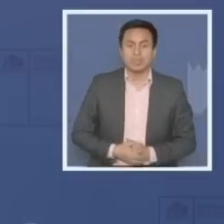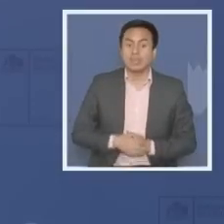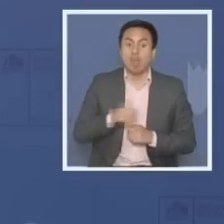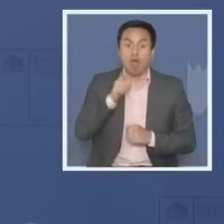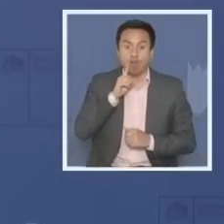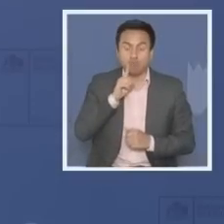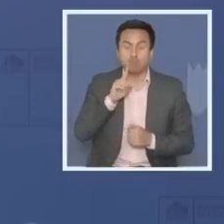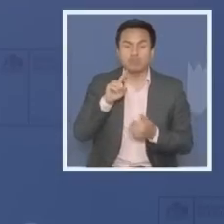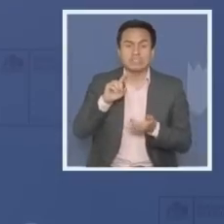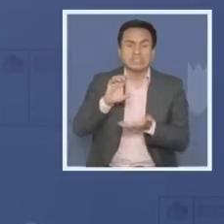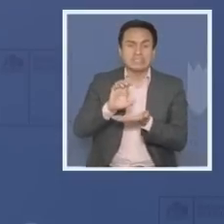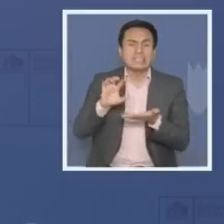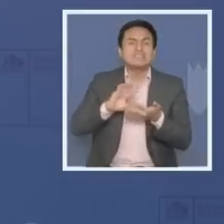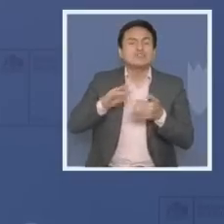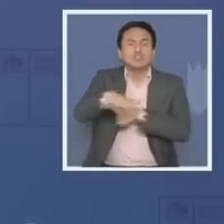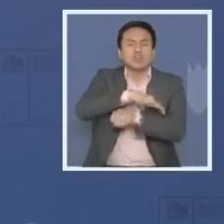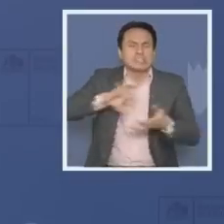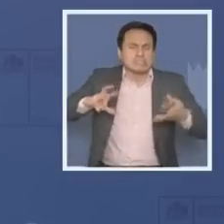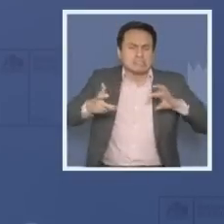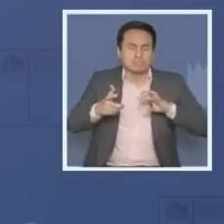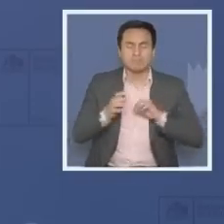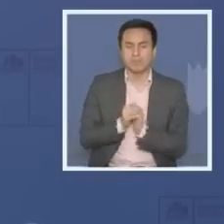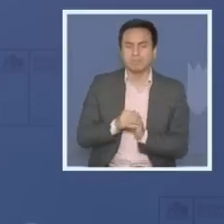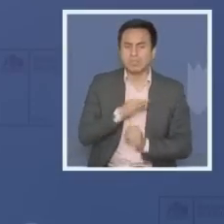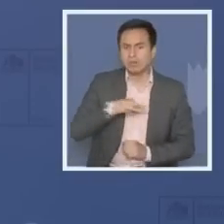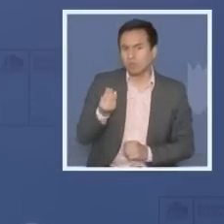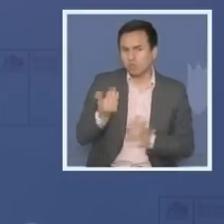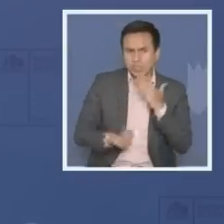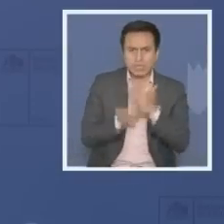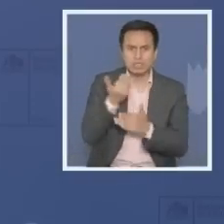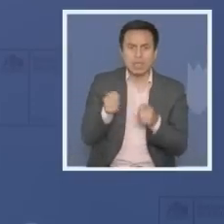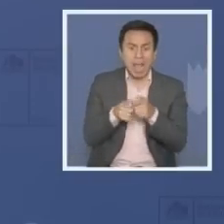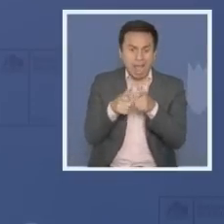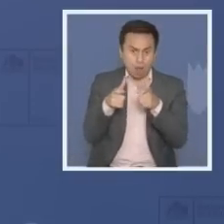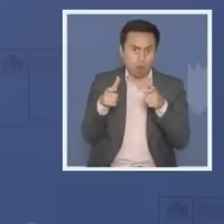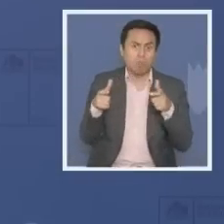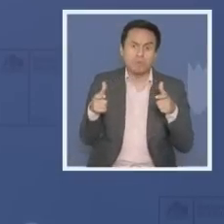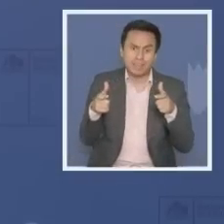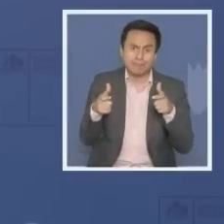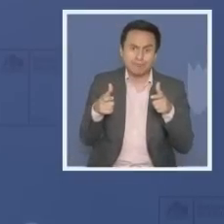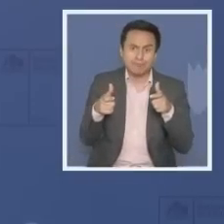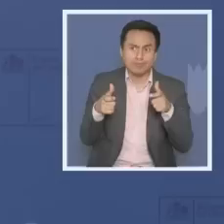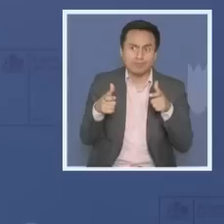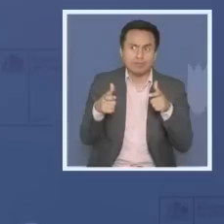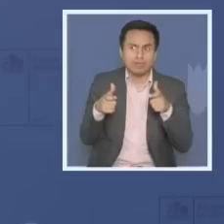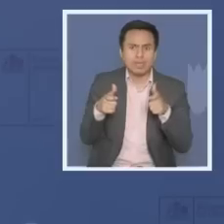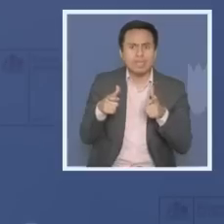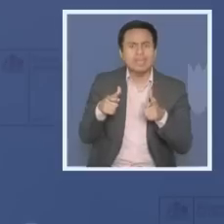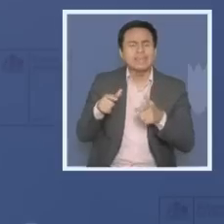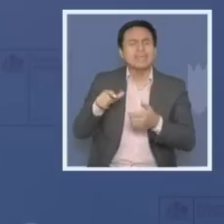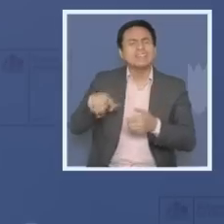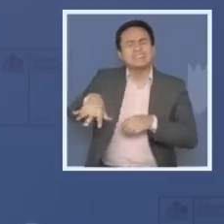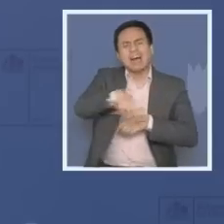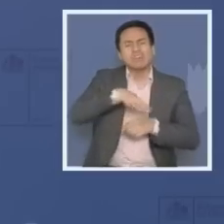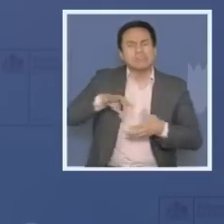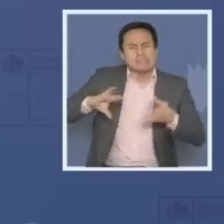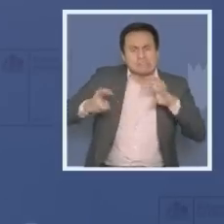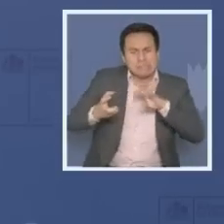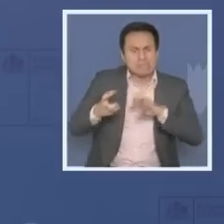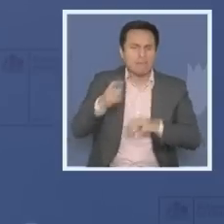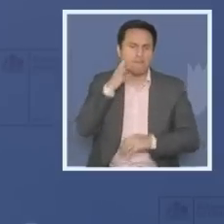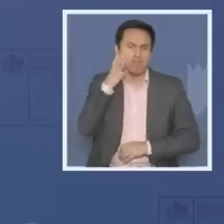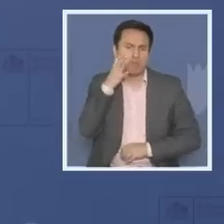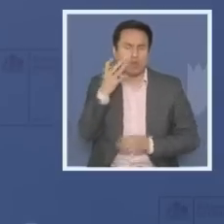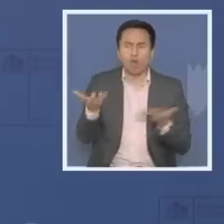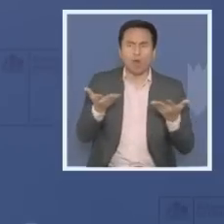son las que están conectadas a catástrofe. Ministra, muy buenos días. Respecto al aumento de lo que se cambia estado de catástrofe en la región del Biobío, ¿cómo se va